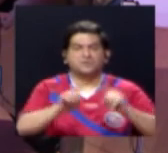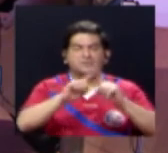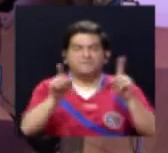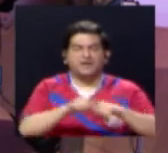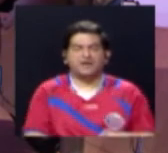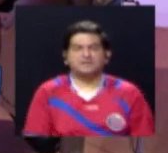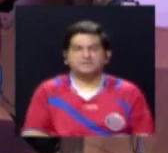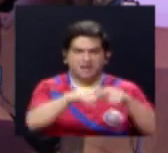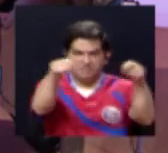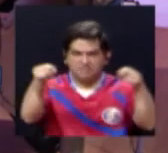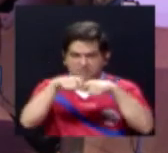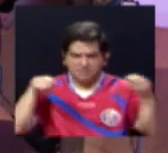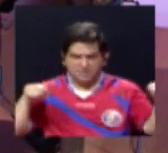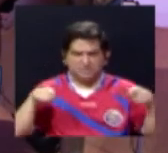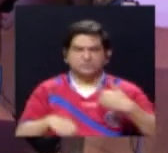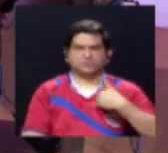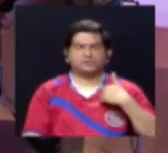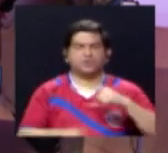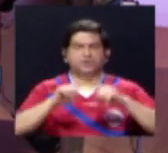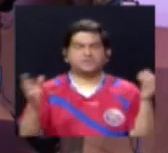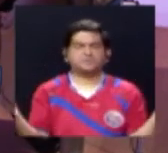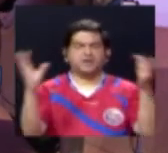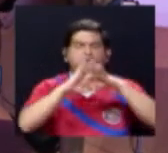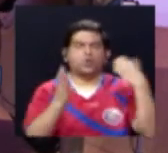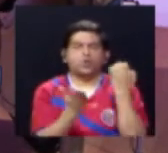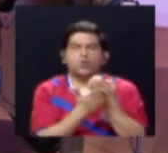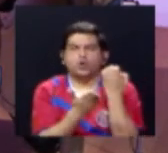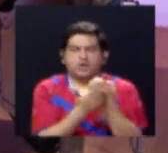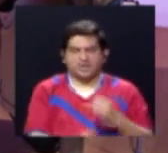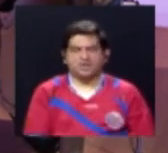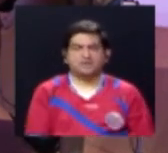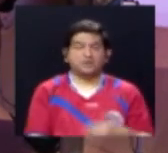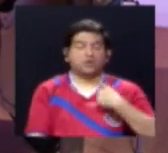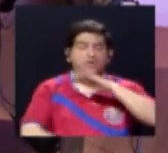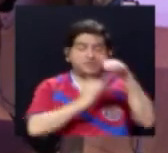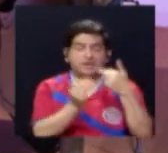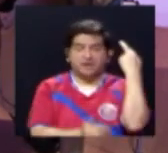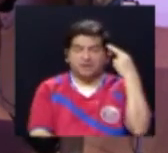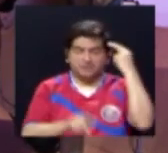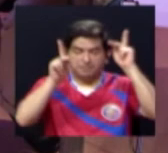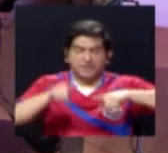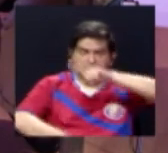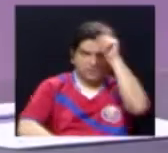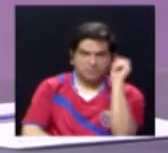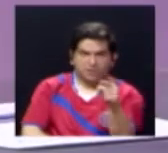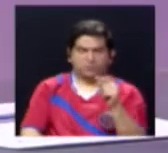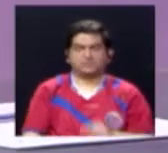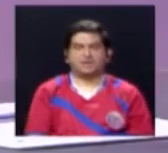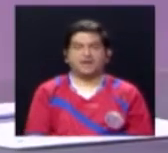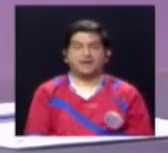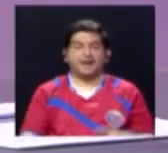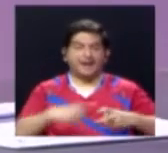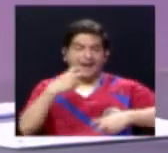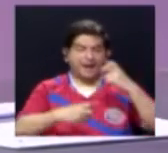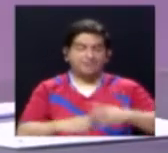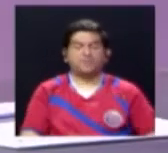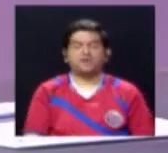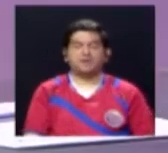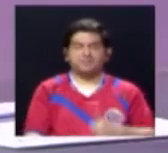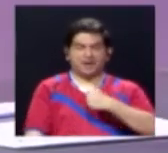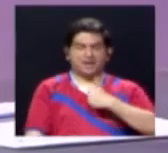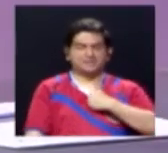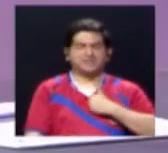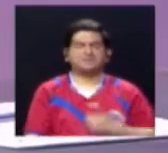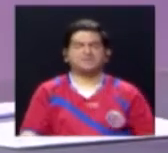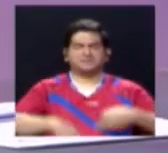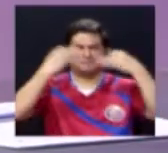pero quería nada más marta al ligarlo a lo económico y es que tiene toda la razón que en la pregunta es el problema de la autodeterminación económica